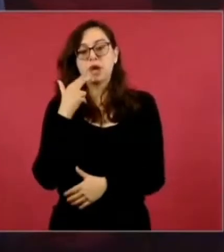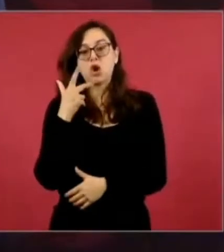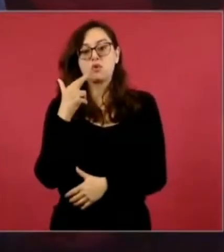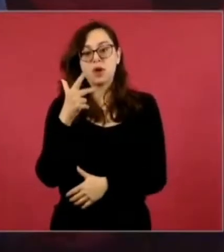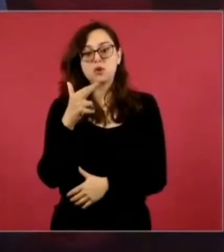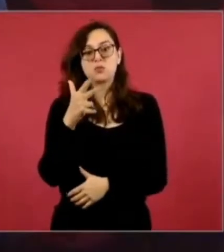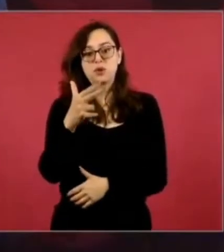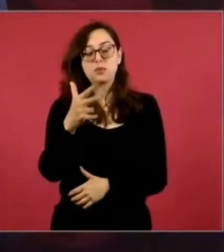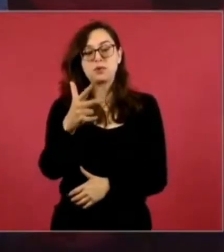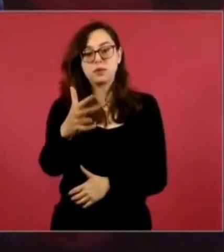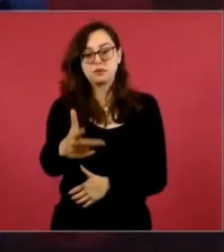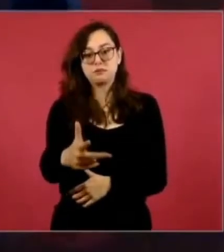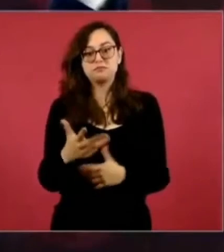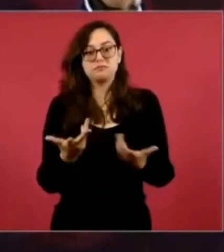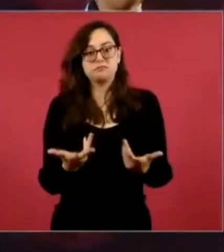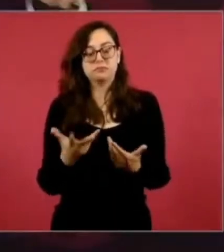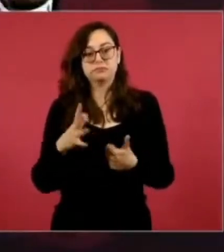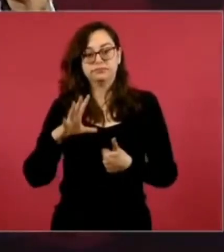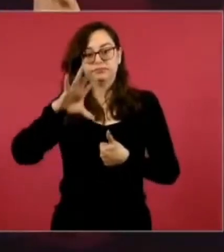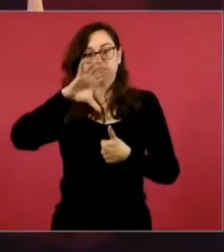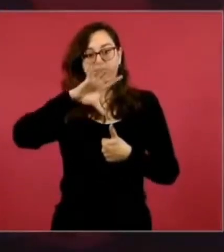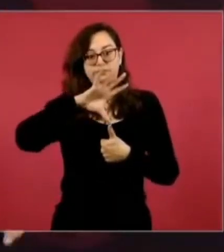y tener una zona